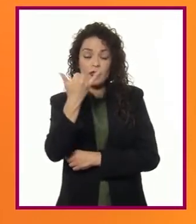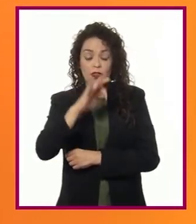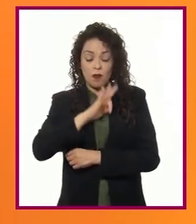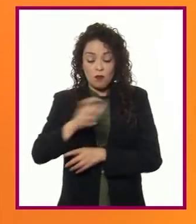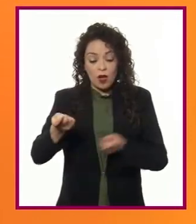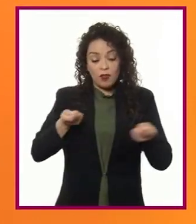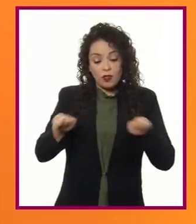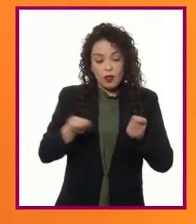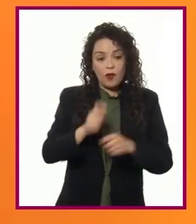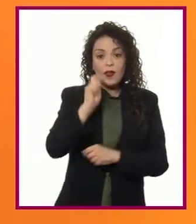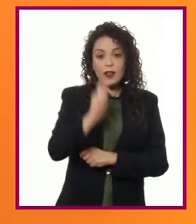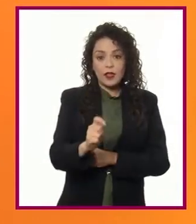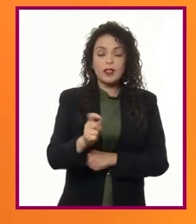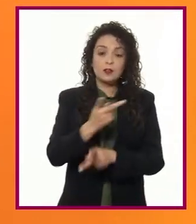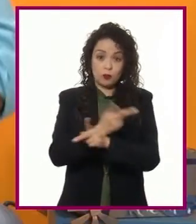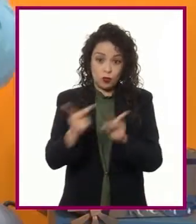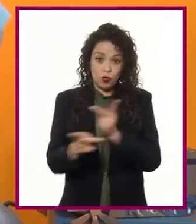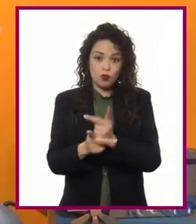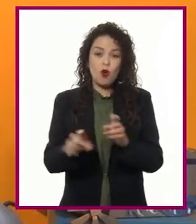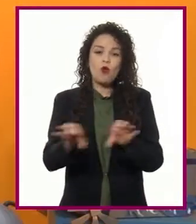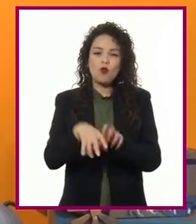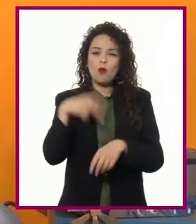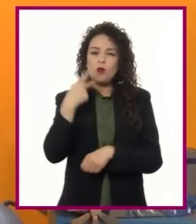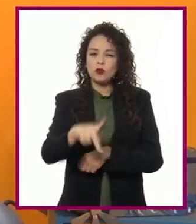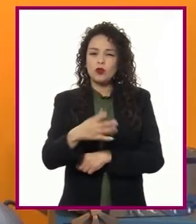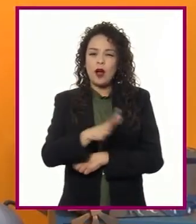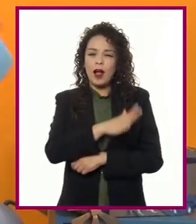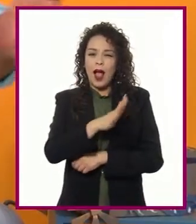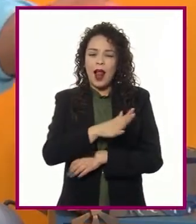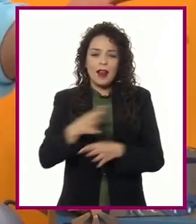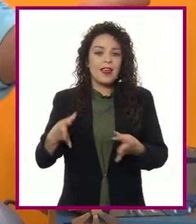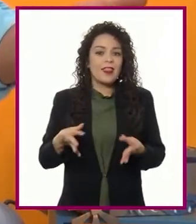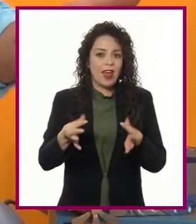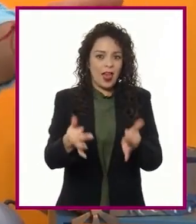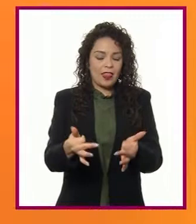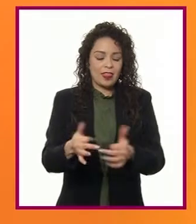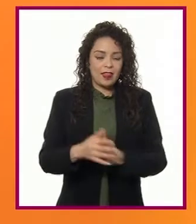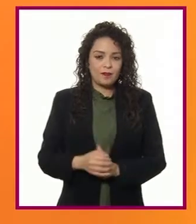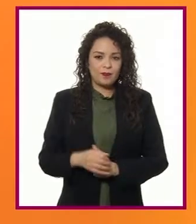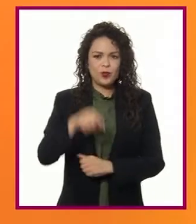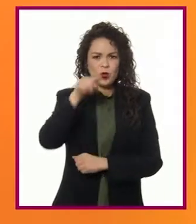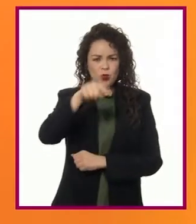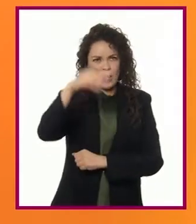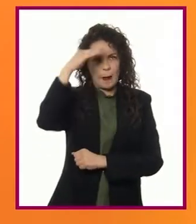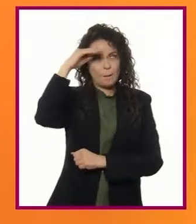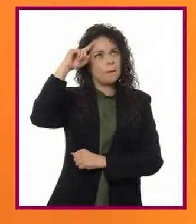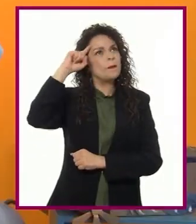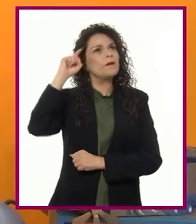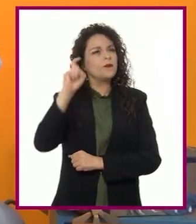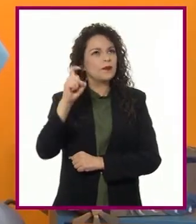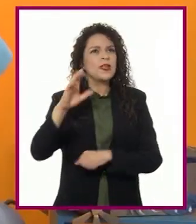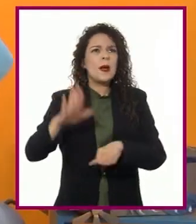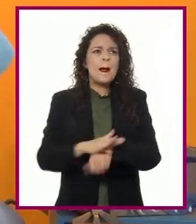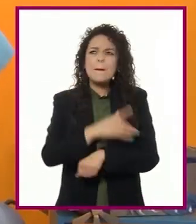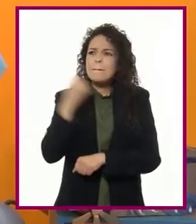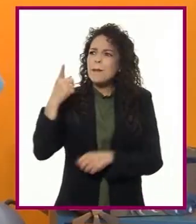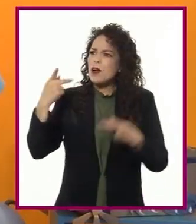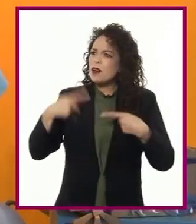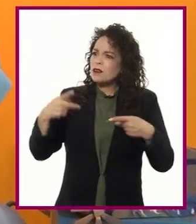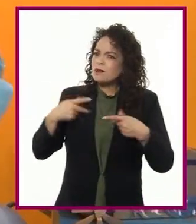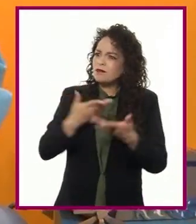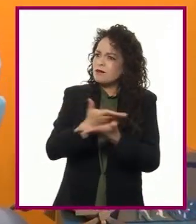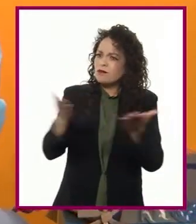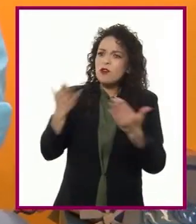de la calidad de los productos que generemos. ¿Se han preguntado por qué la mayoría de las personas no tiene un huerto en